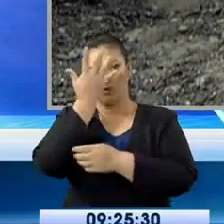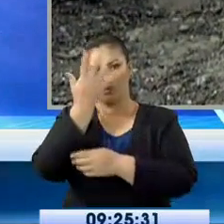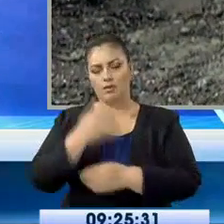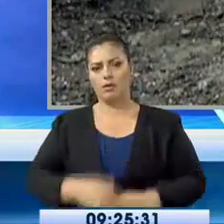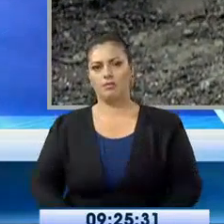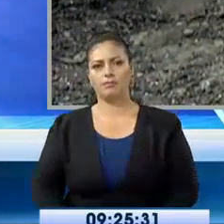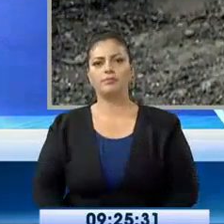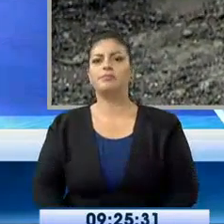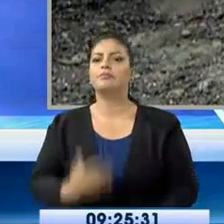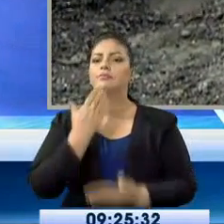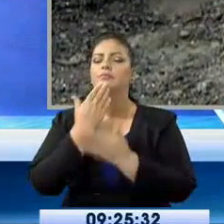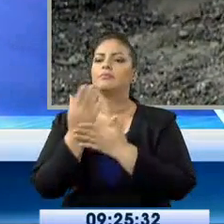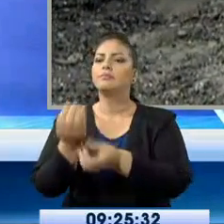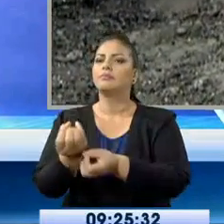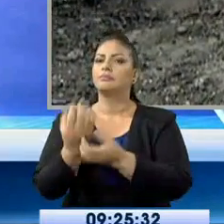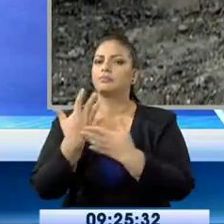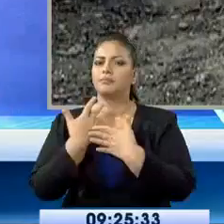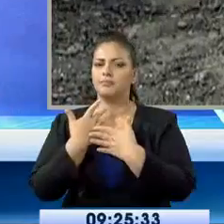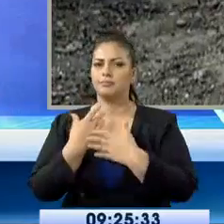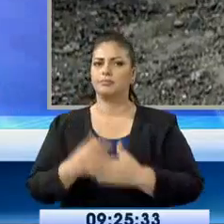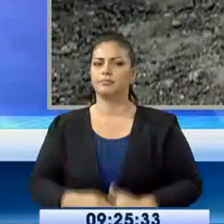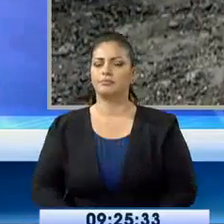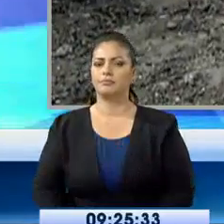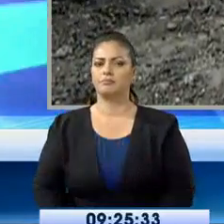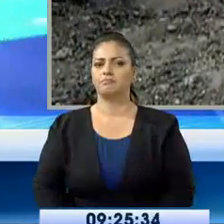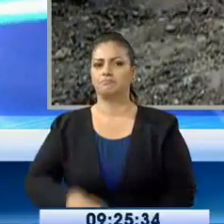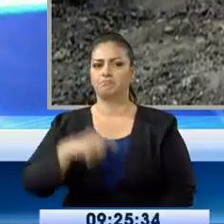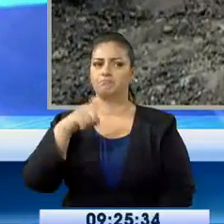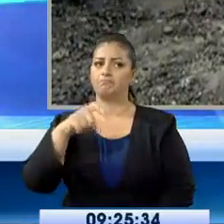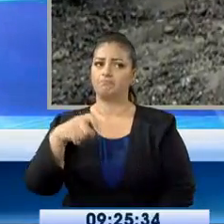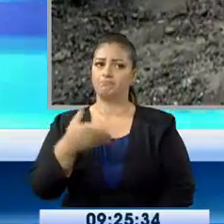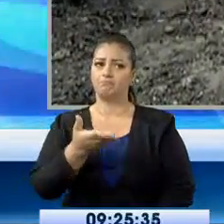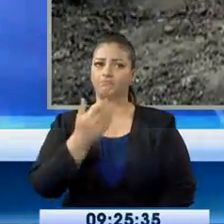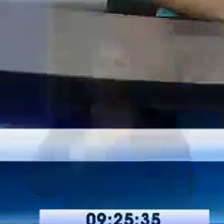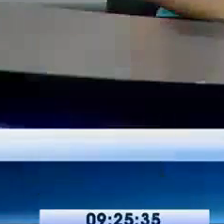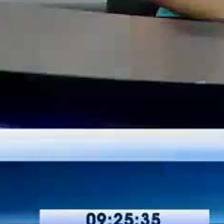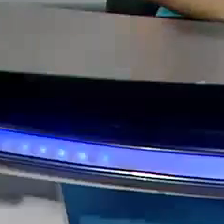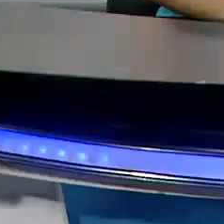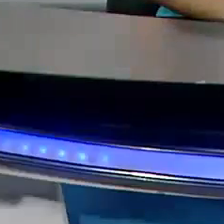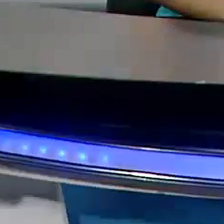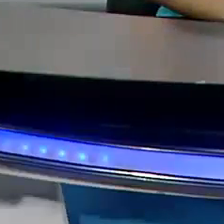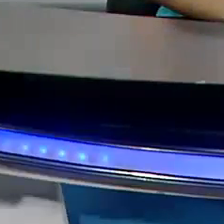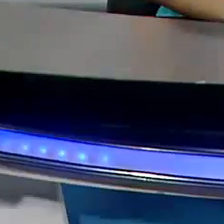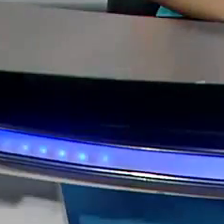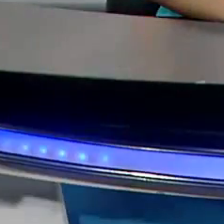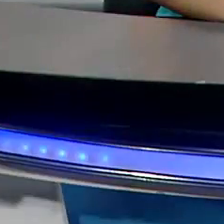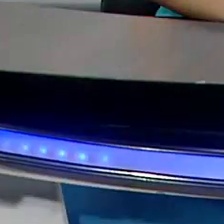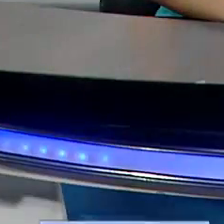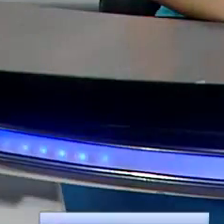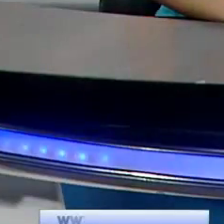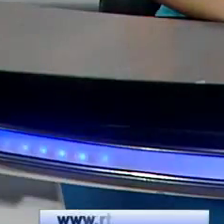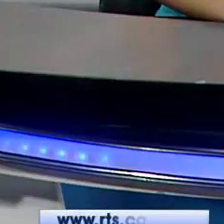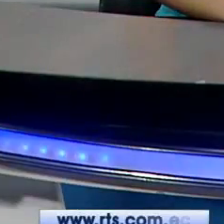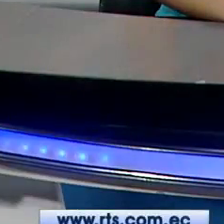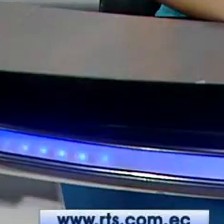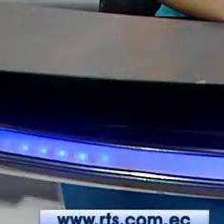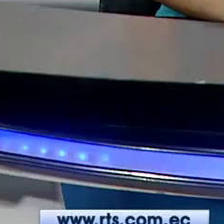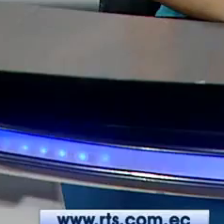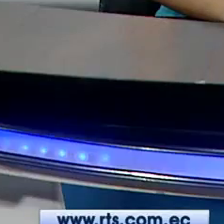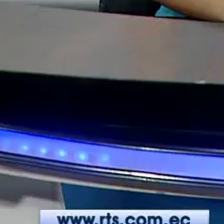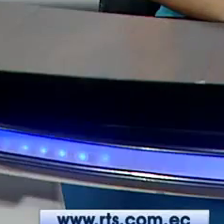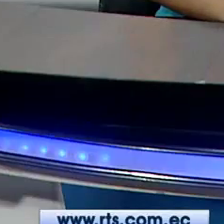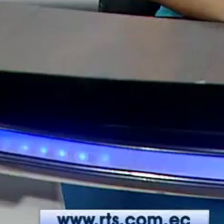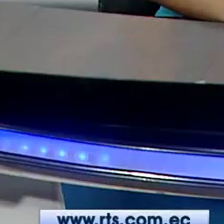José. Gracias José. Por la brindada. Efectivamente, se necesita ayuda, se requiere ayuda por parte de las autoridades que tienen a su cargo este tipo de actividad